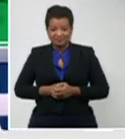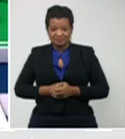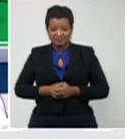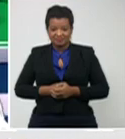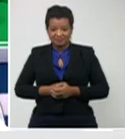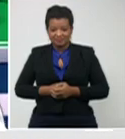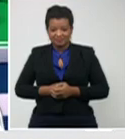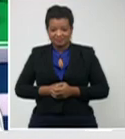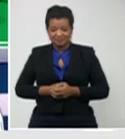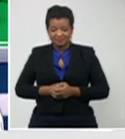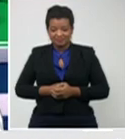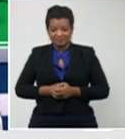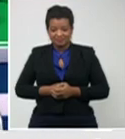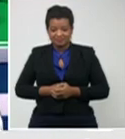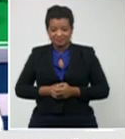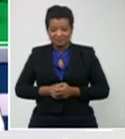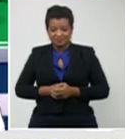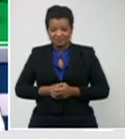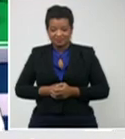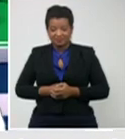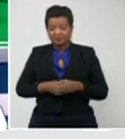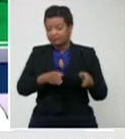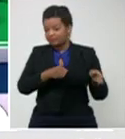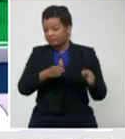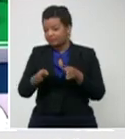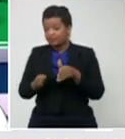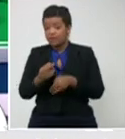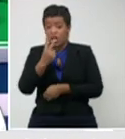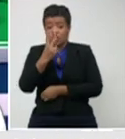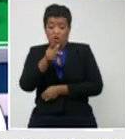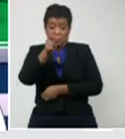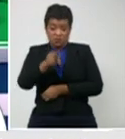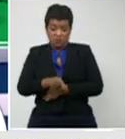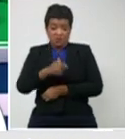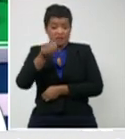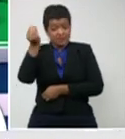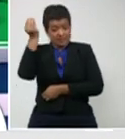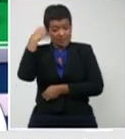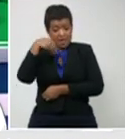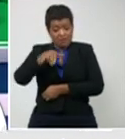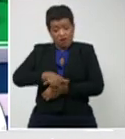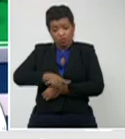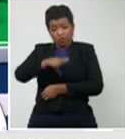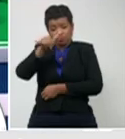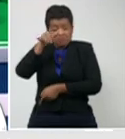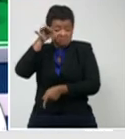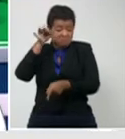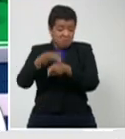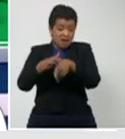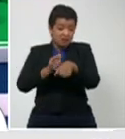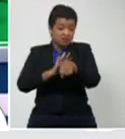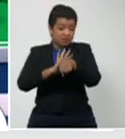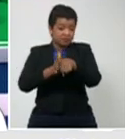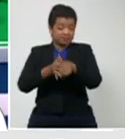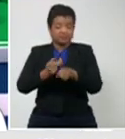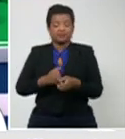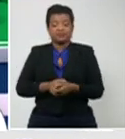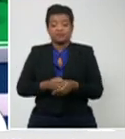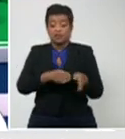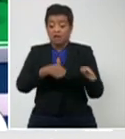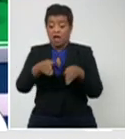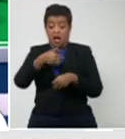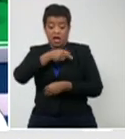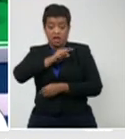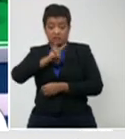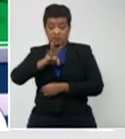chequear. 2 personas que se evacuaron desde el principio de la enfermedad. Ayer 3 personas